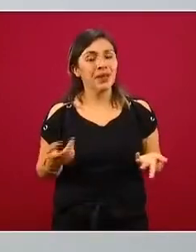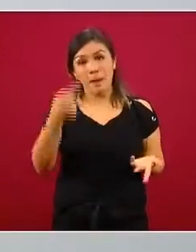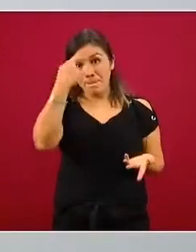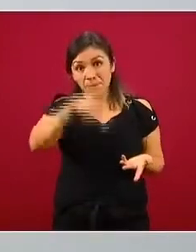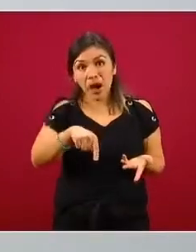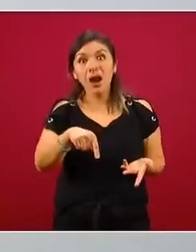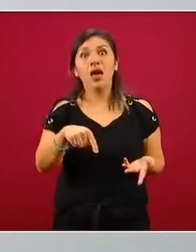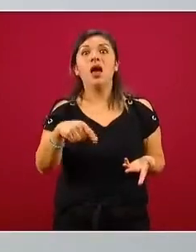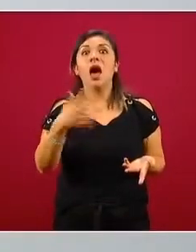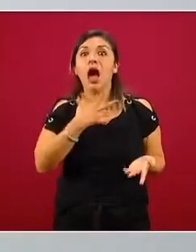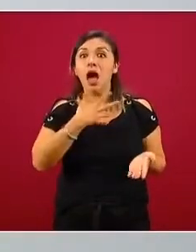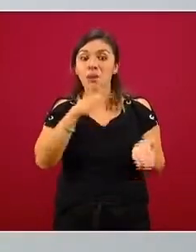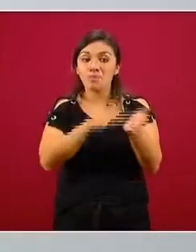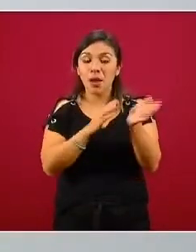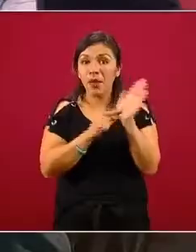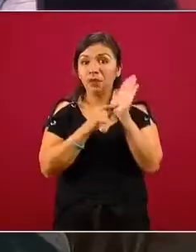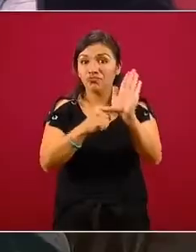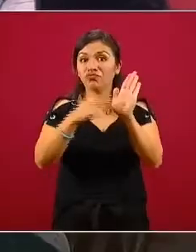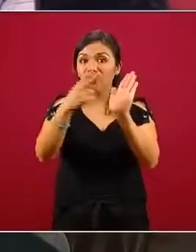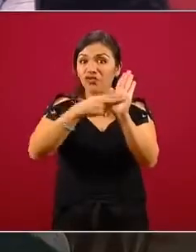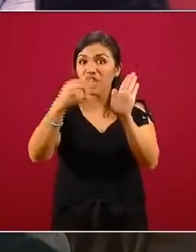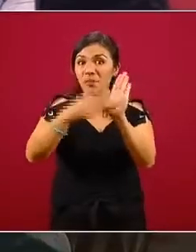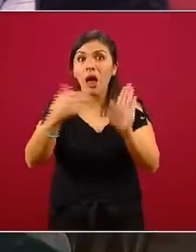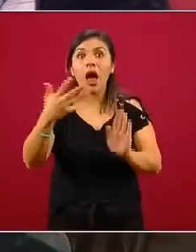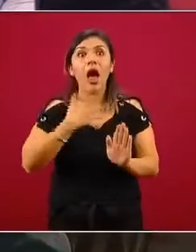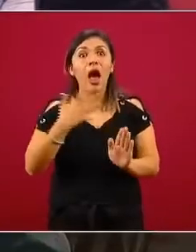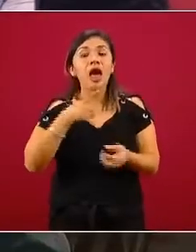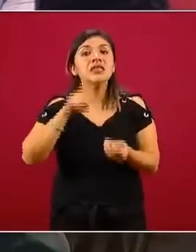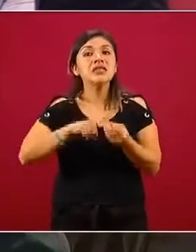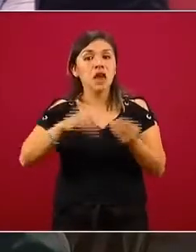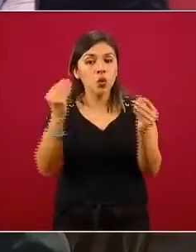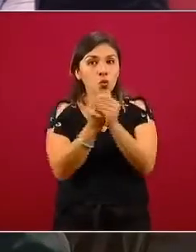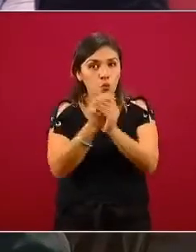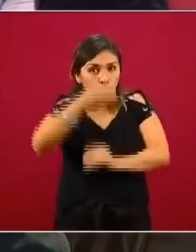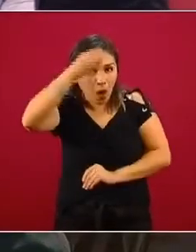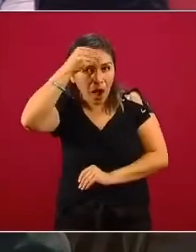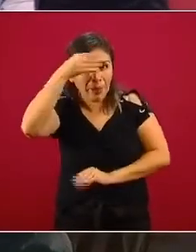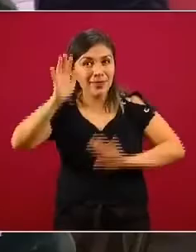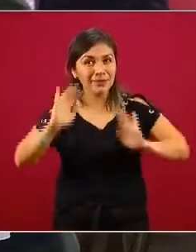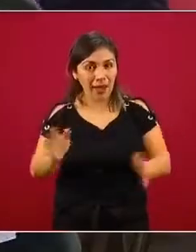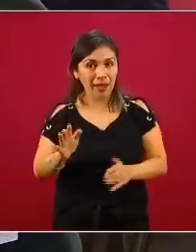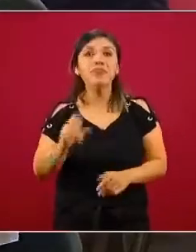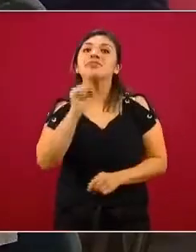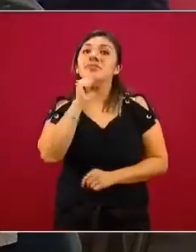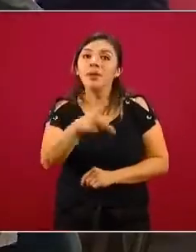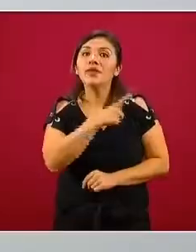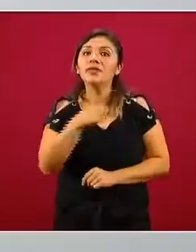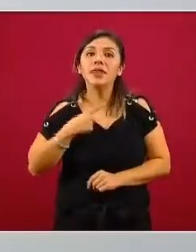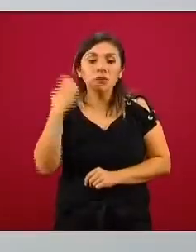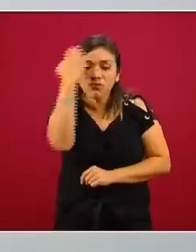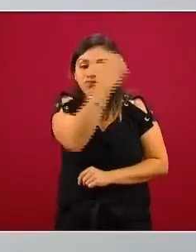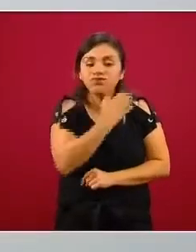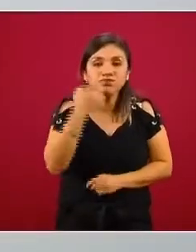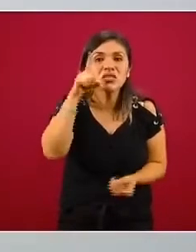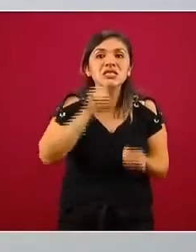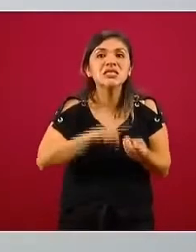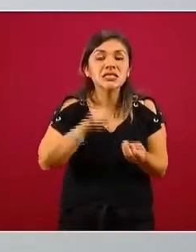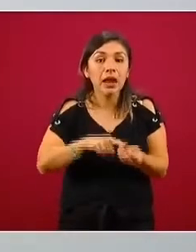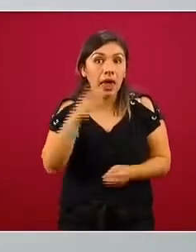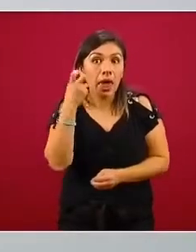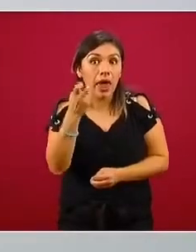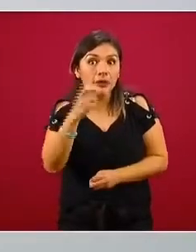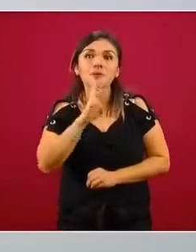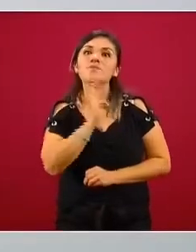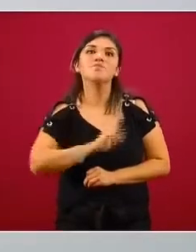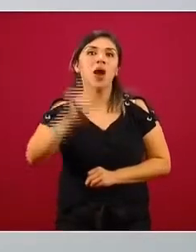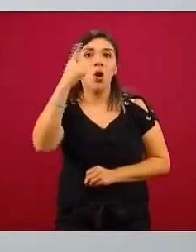No solamente tener el documento y tener la firma de que alguien ya tomó un curso, sino que alguien esté de observador. Es la mejor